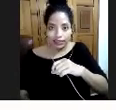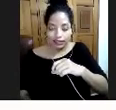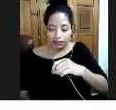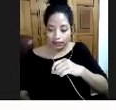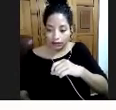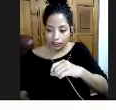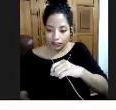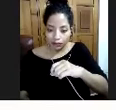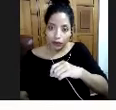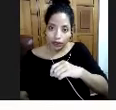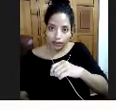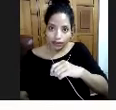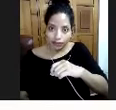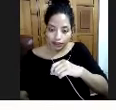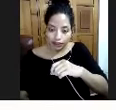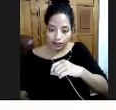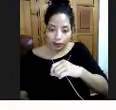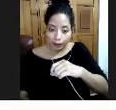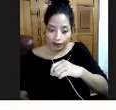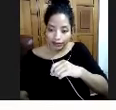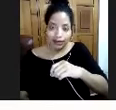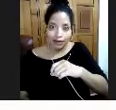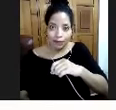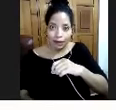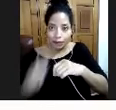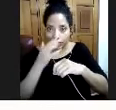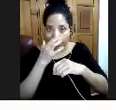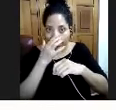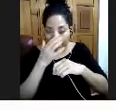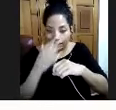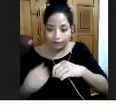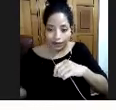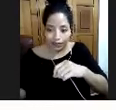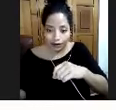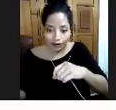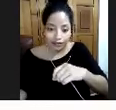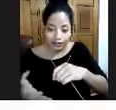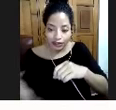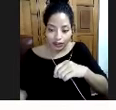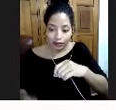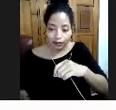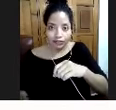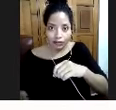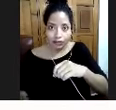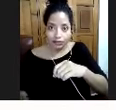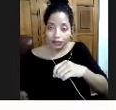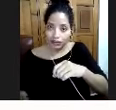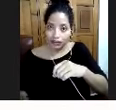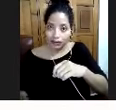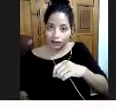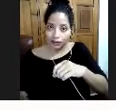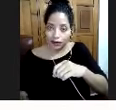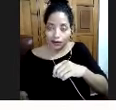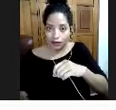de las niñas y de los niños, por ende también de los papás y de las mamás, porque, claro, los dispositivos también